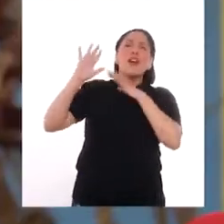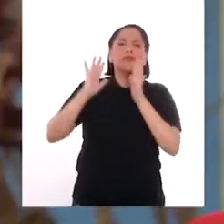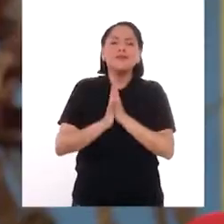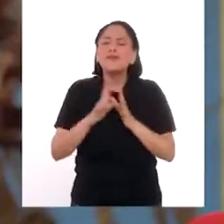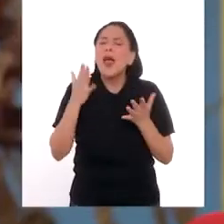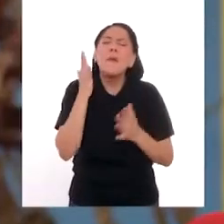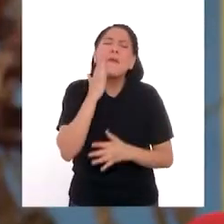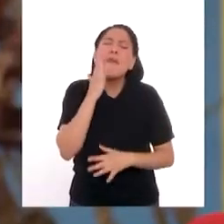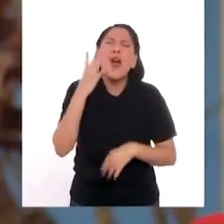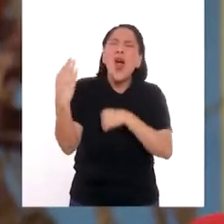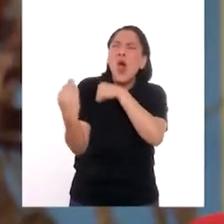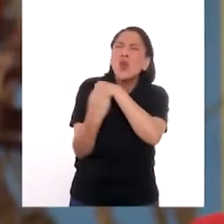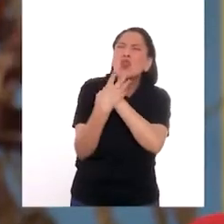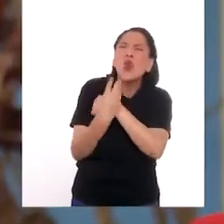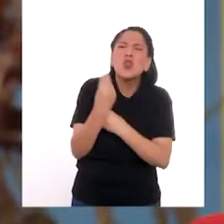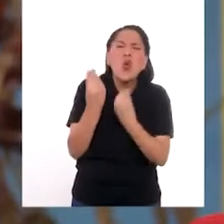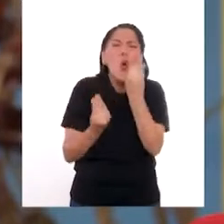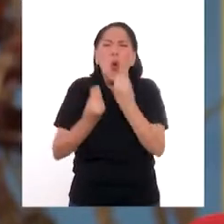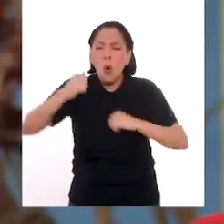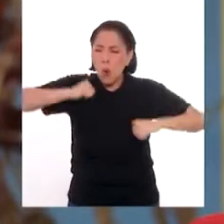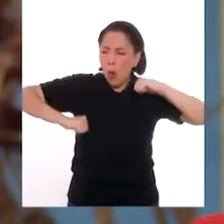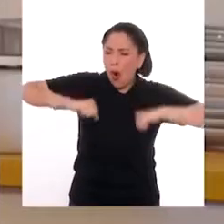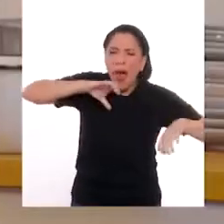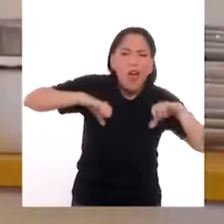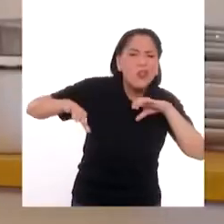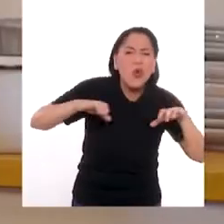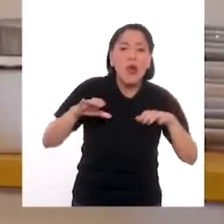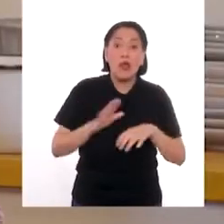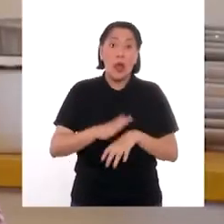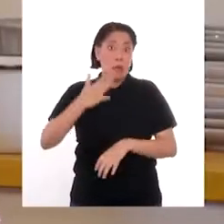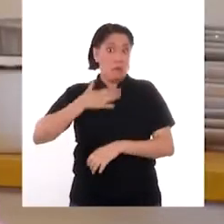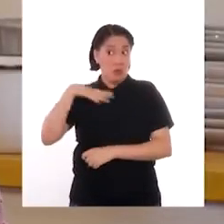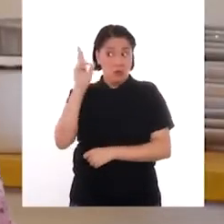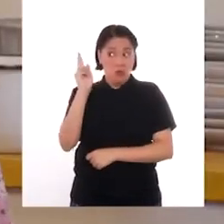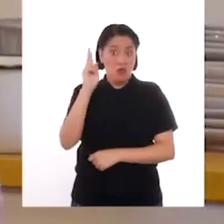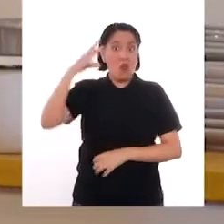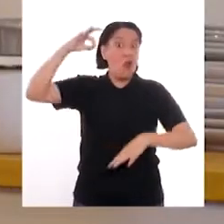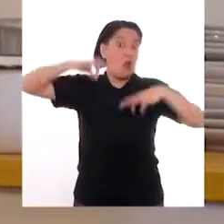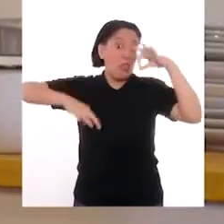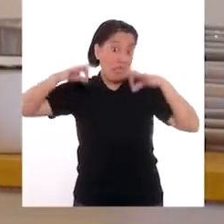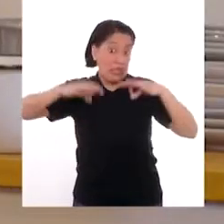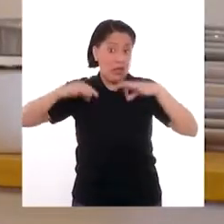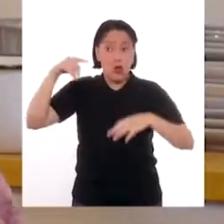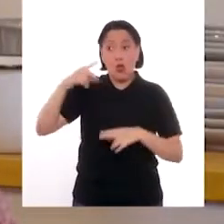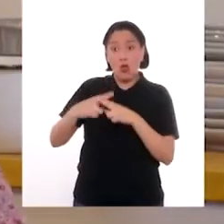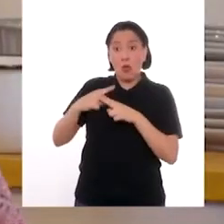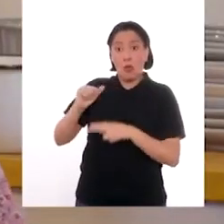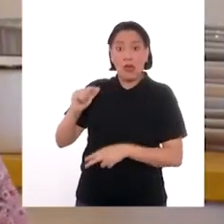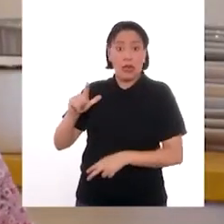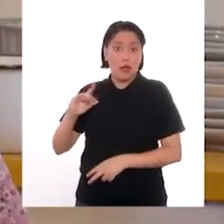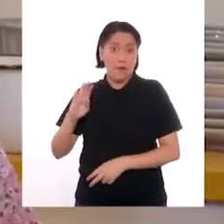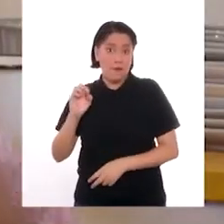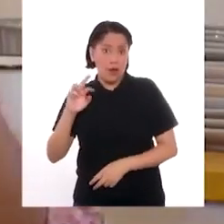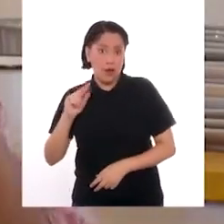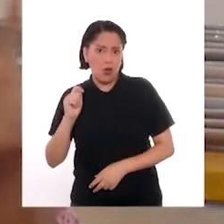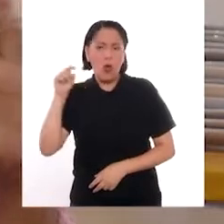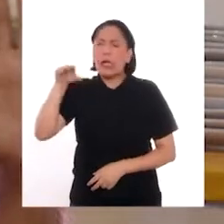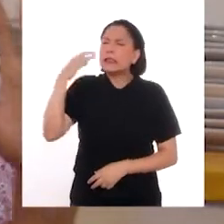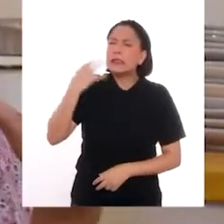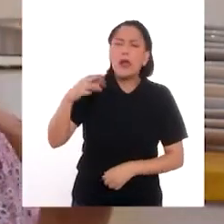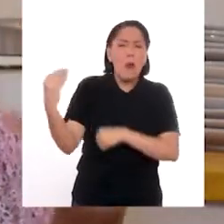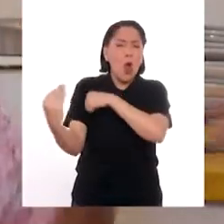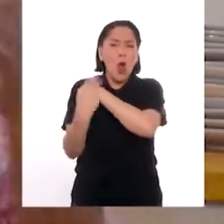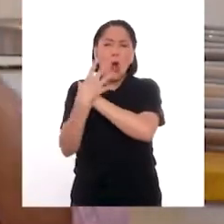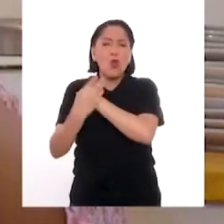Mamá, ¿y qué consejos nos puedes dar para actuar? Mi profesor de teatro, Alberto, siempre decía, hay